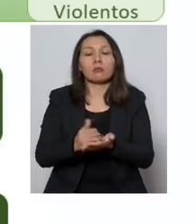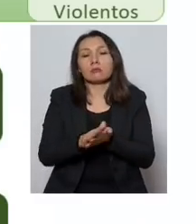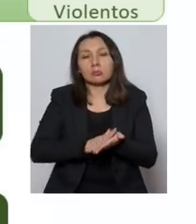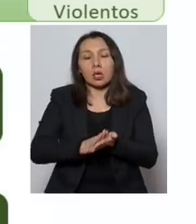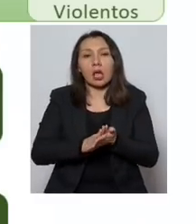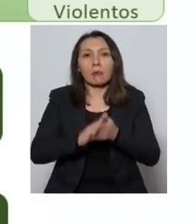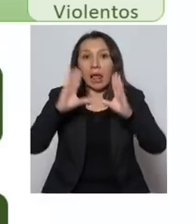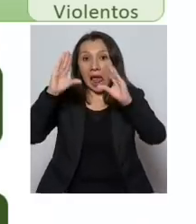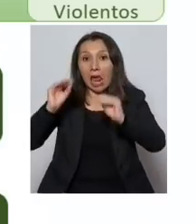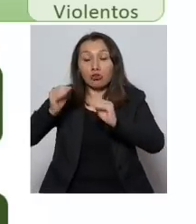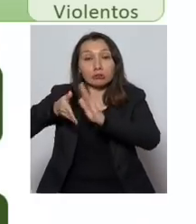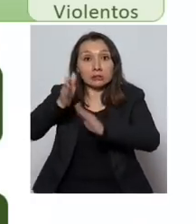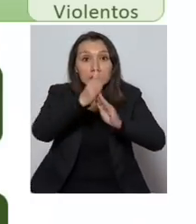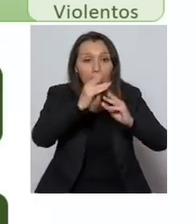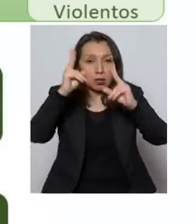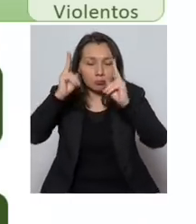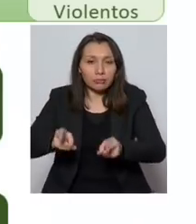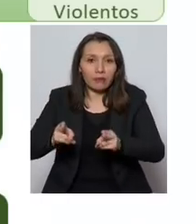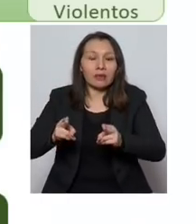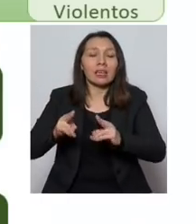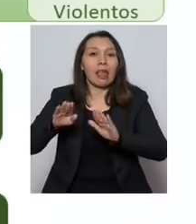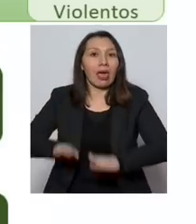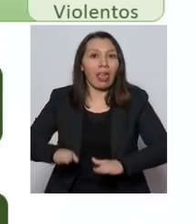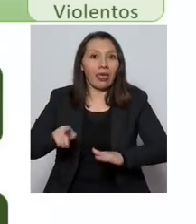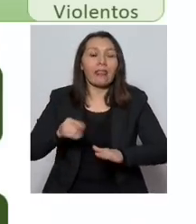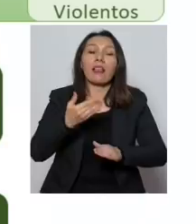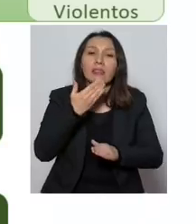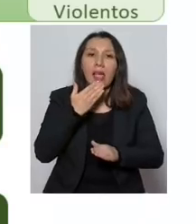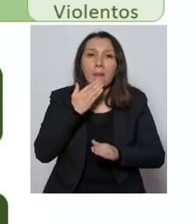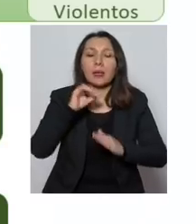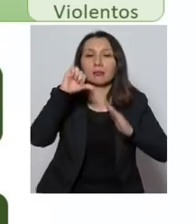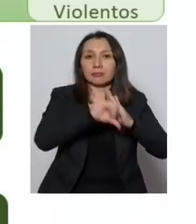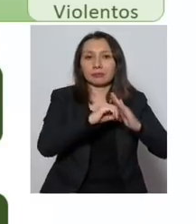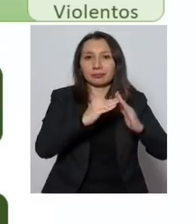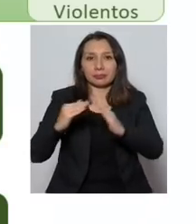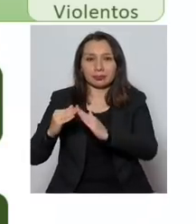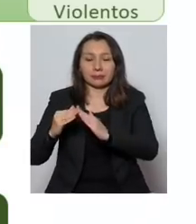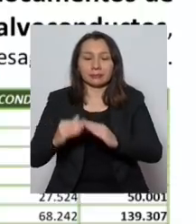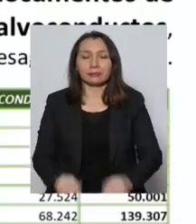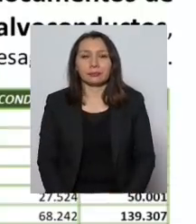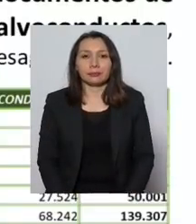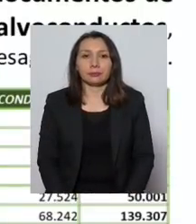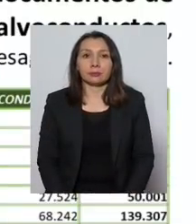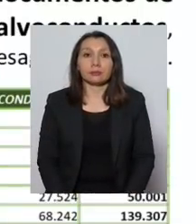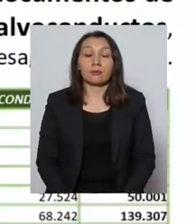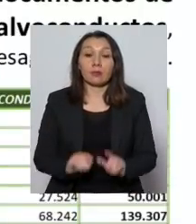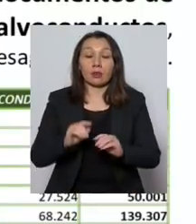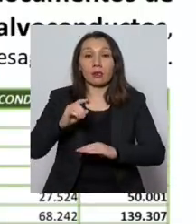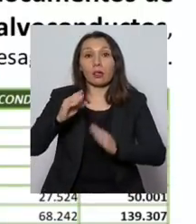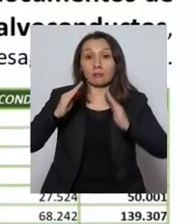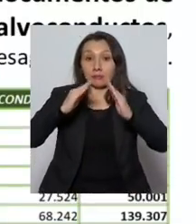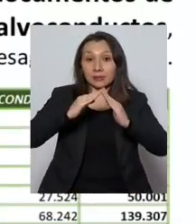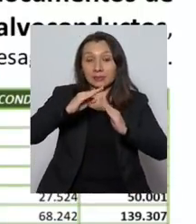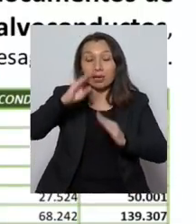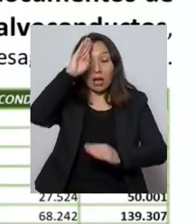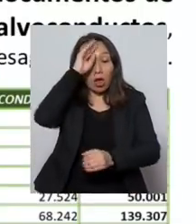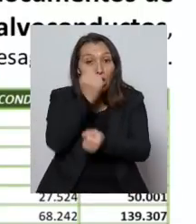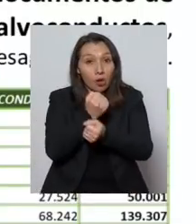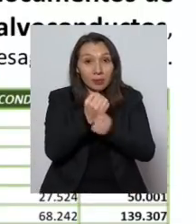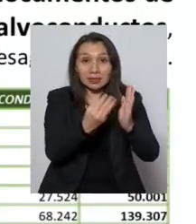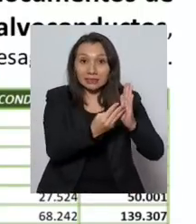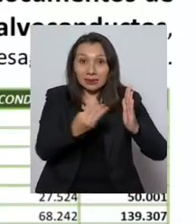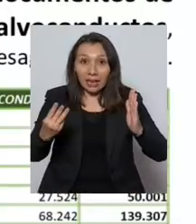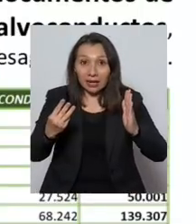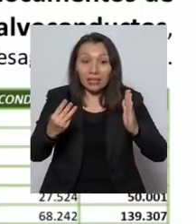tales como el toque de queda y las que tienen que ver con la cuarentena. La comisaría virtual, por su